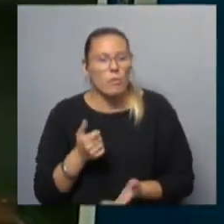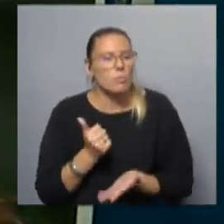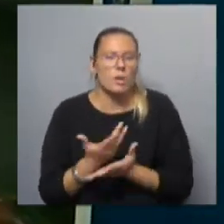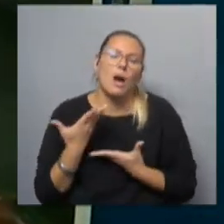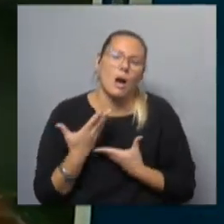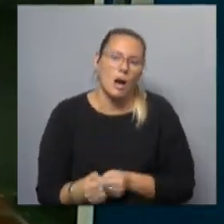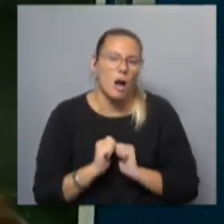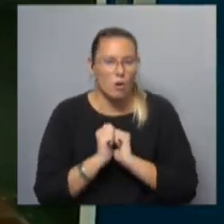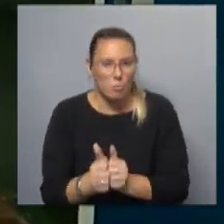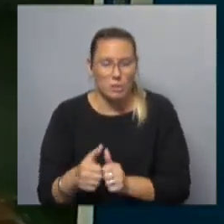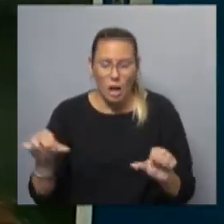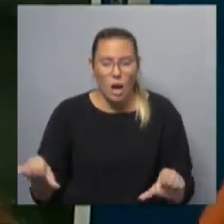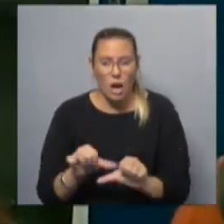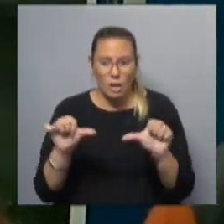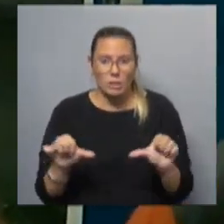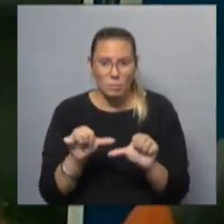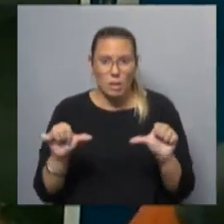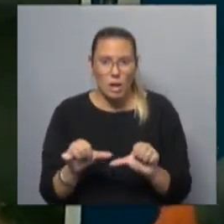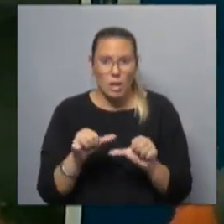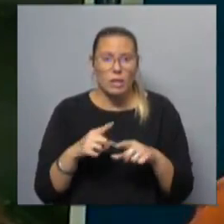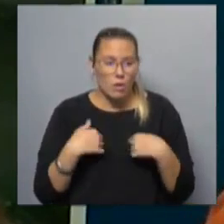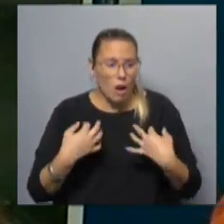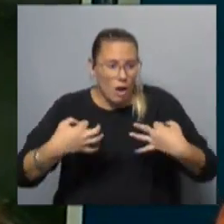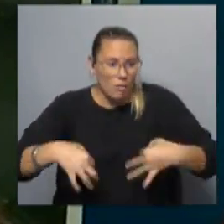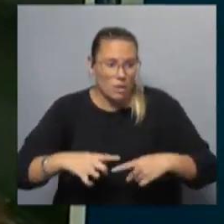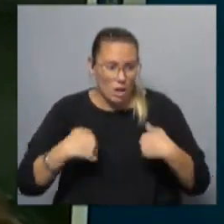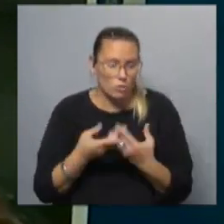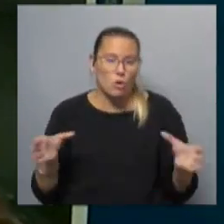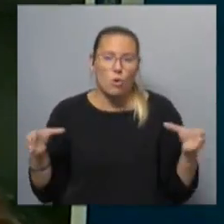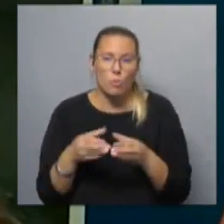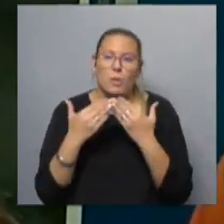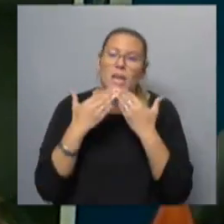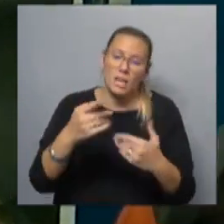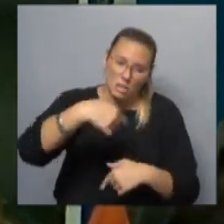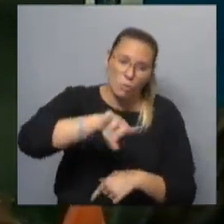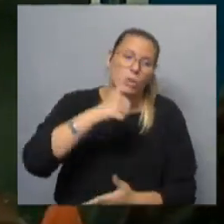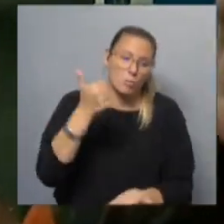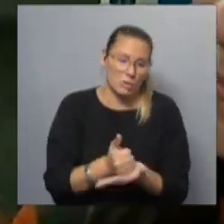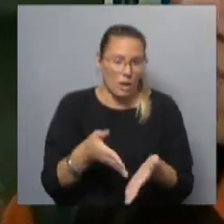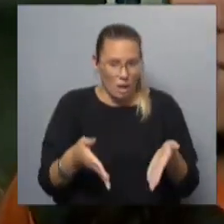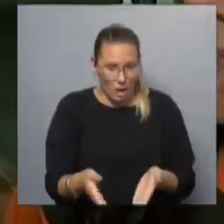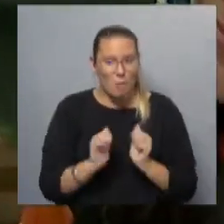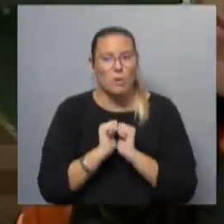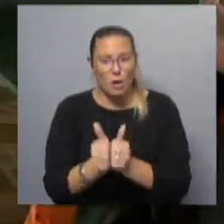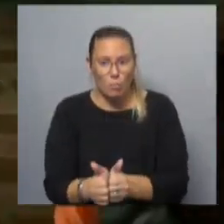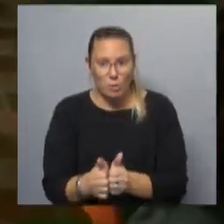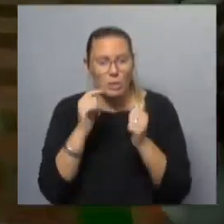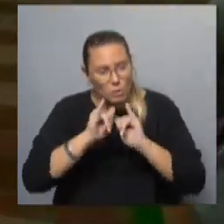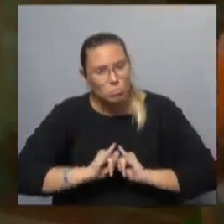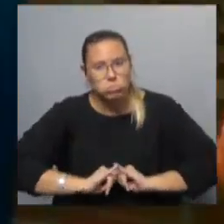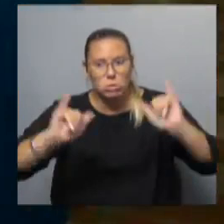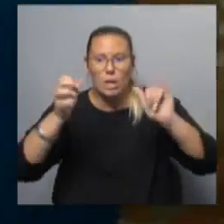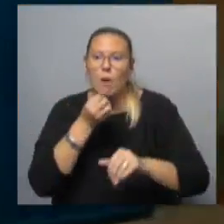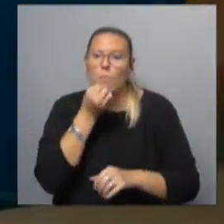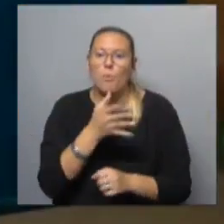siempre todo este tipo de actividades que nos hacen muy bien a nosotros como comunidad. Muchas gracias a ustedes por estar aquí, por acompañar esto y por difundir la muy